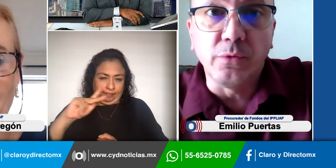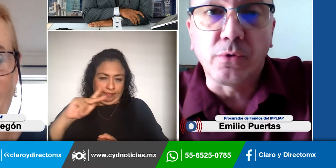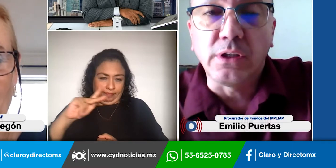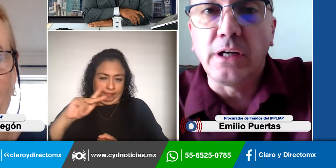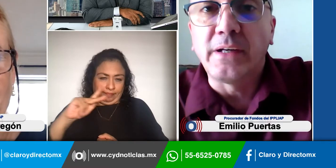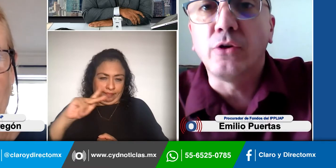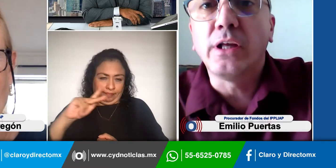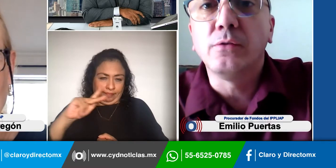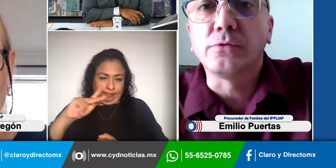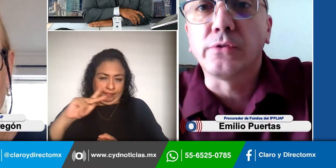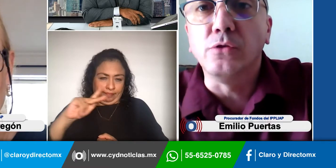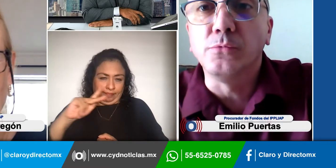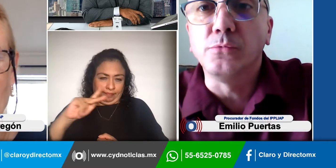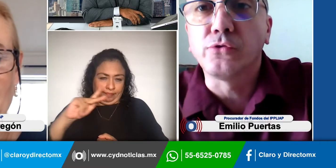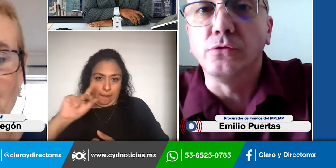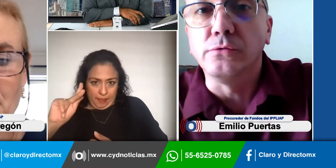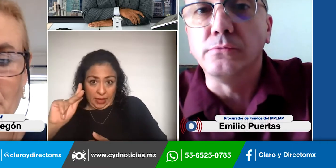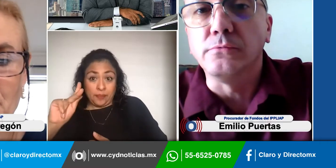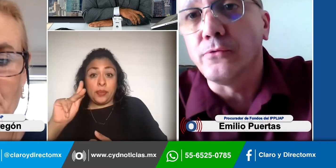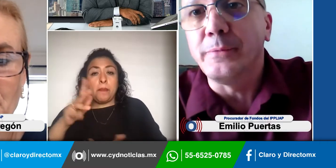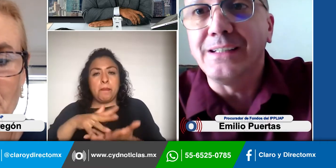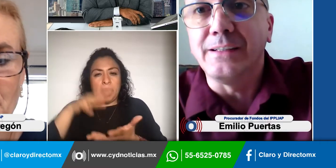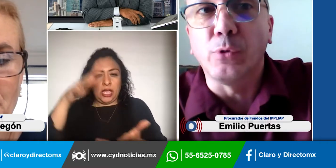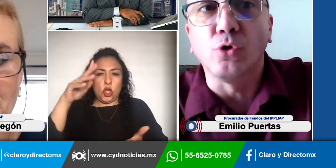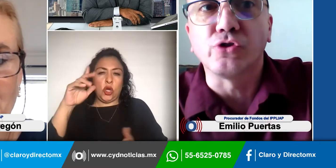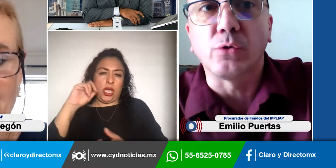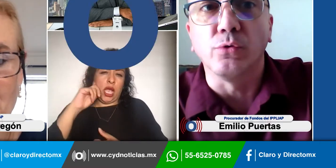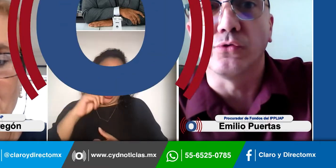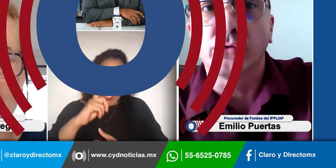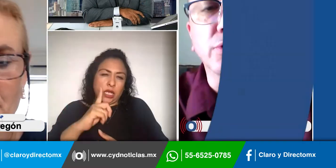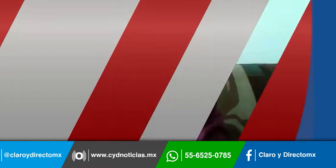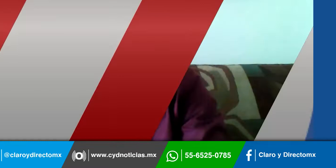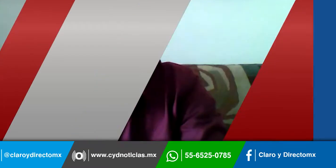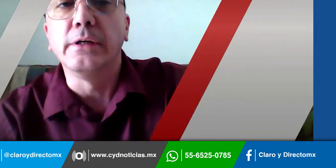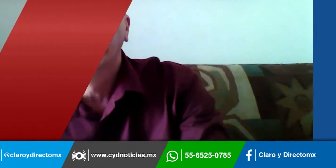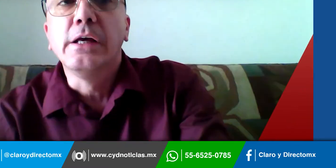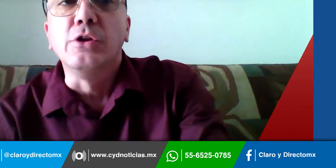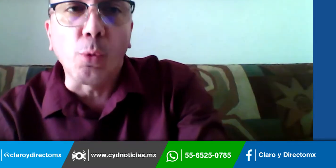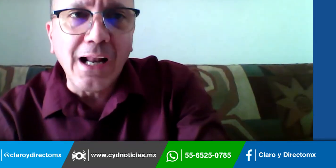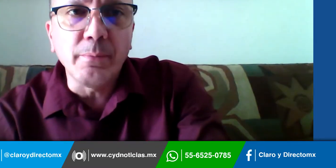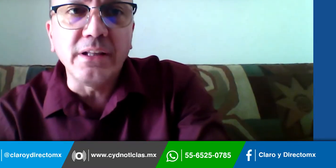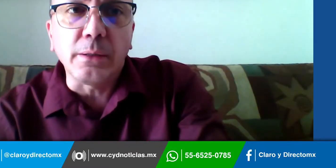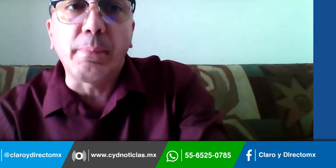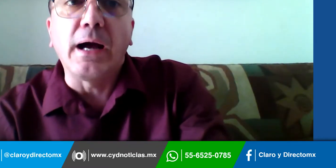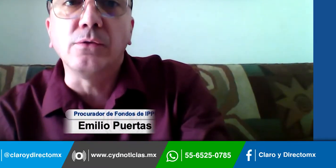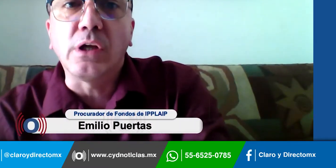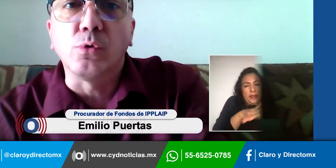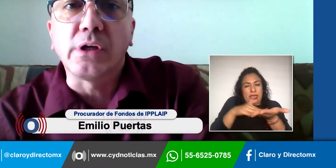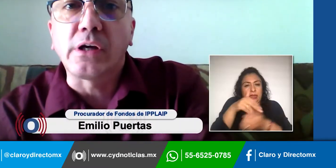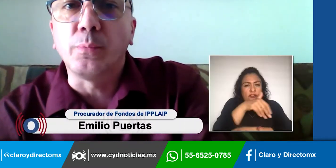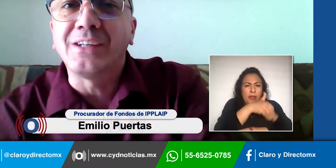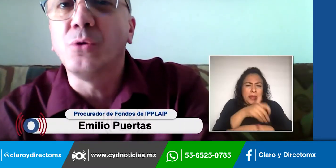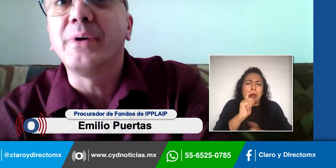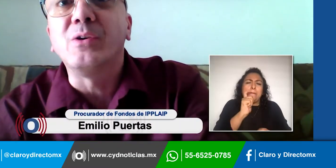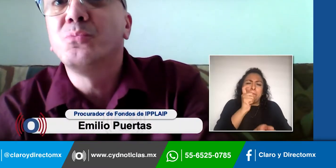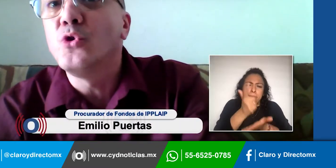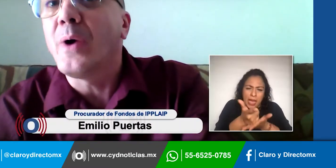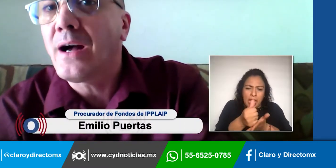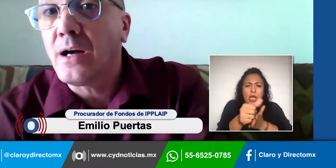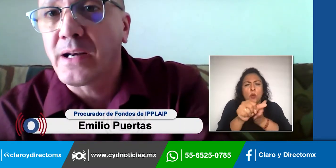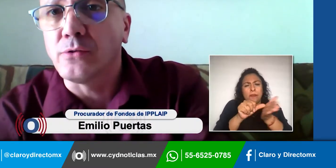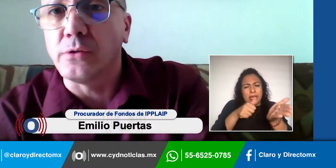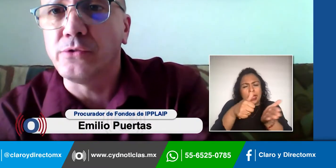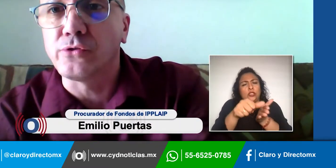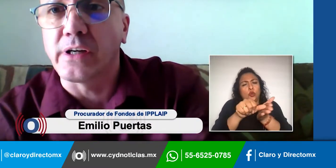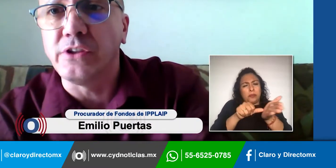lo que decía Meche muy importante, la mayoría de nuestros alumnos son familias de pocos recursos, ¿no? Normalmente pagan una cuota de recuperación, pero es